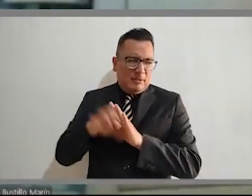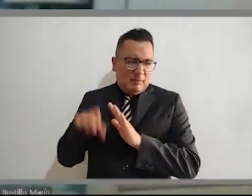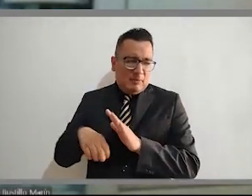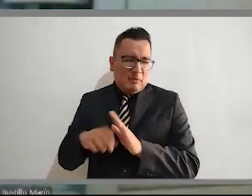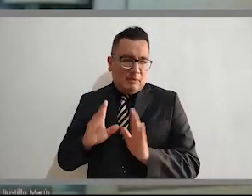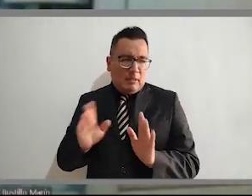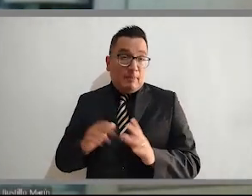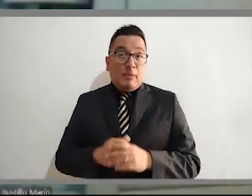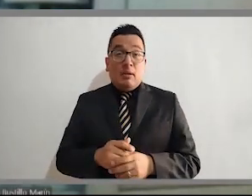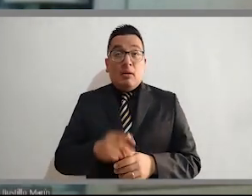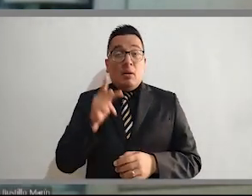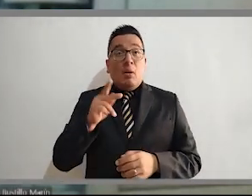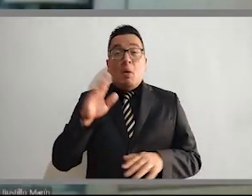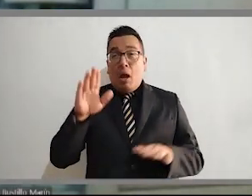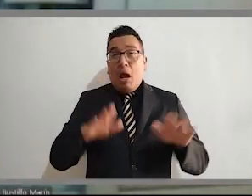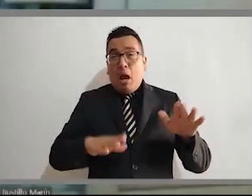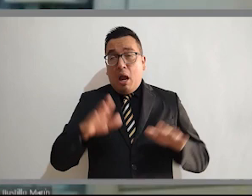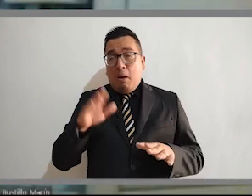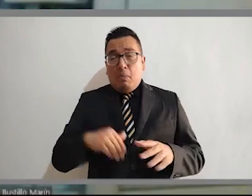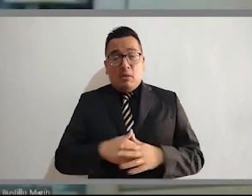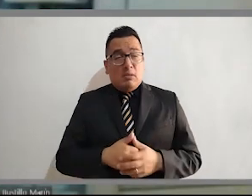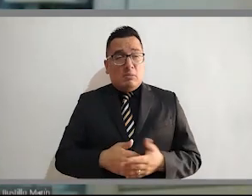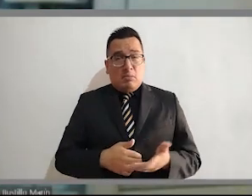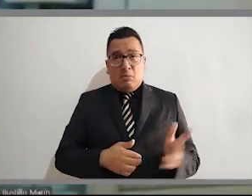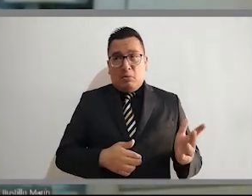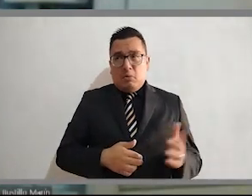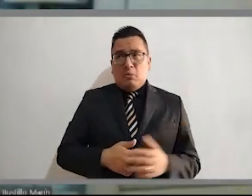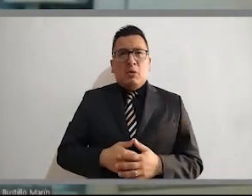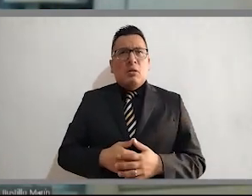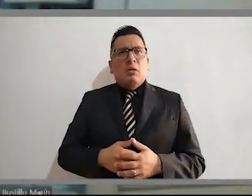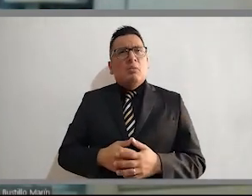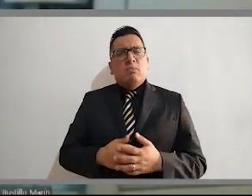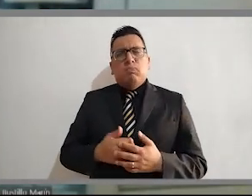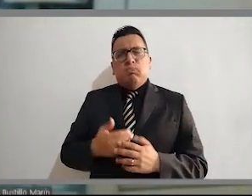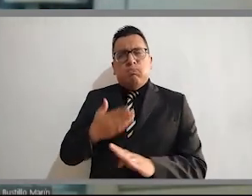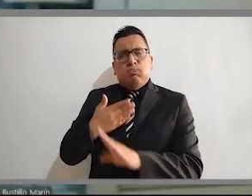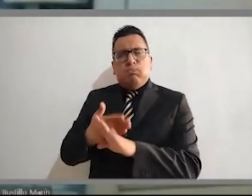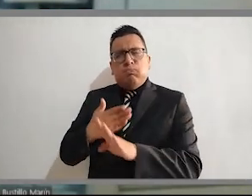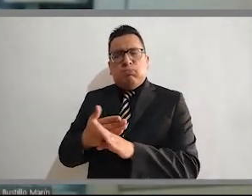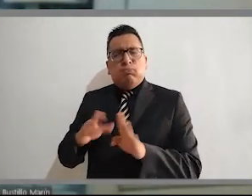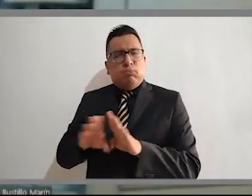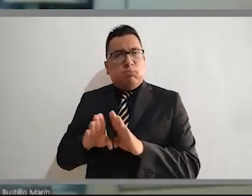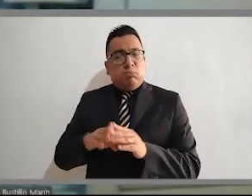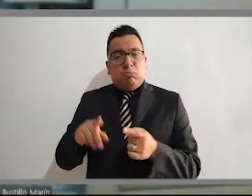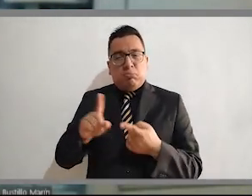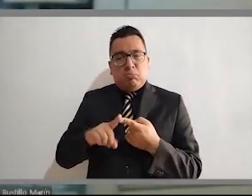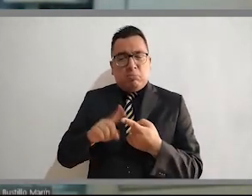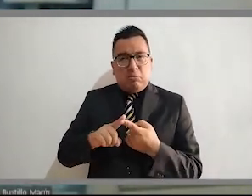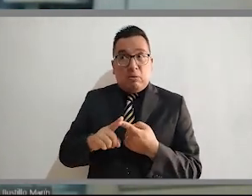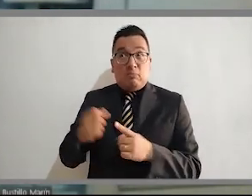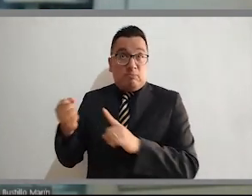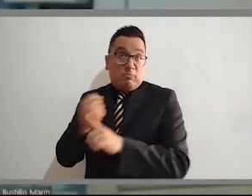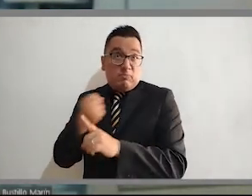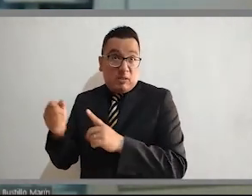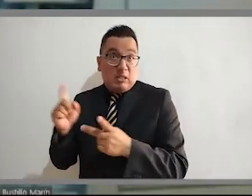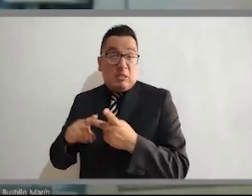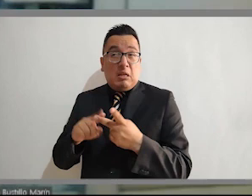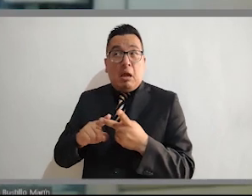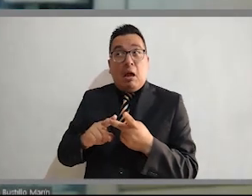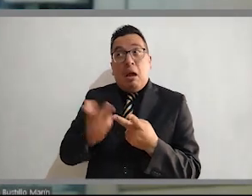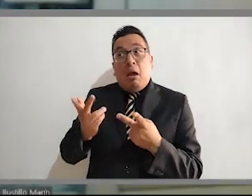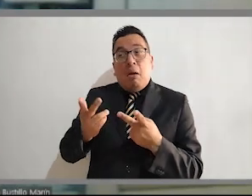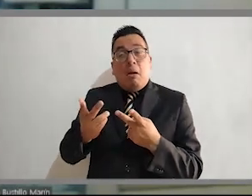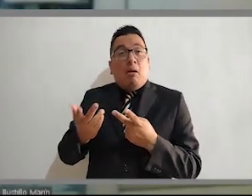también puede presentarse de manera física, psicológica, simbólica, patrimonial,